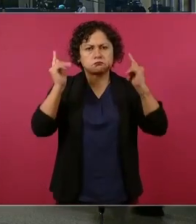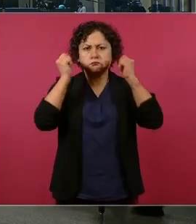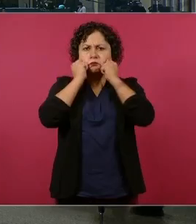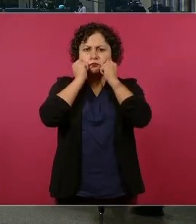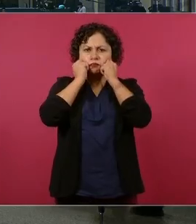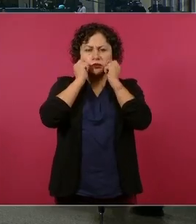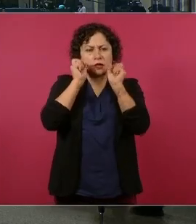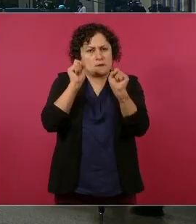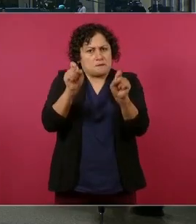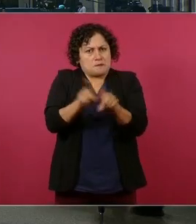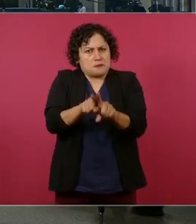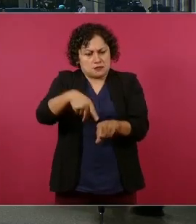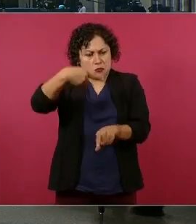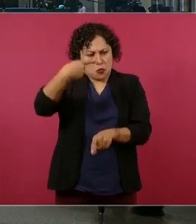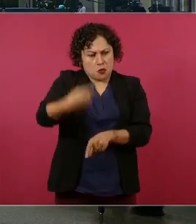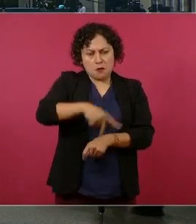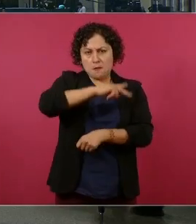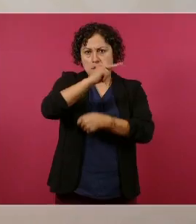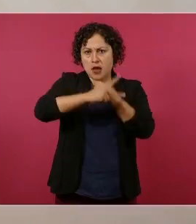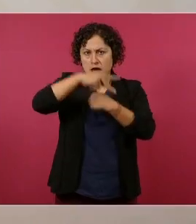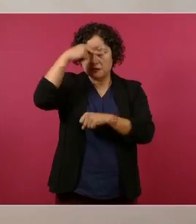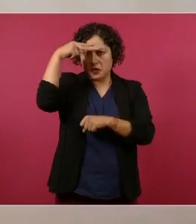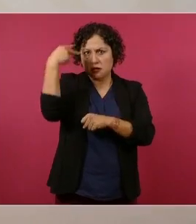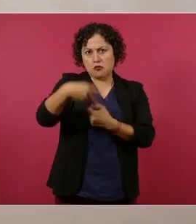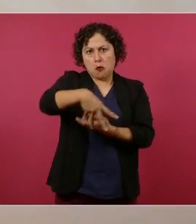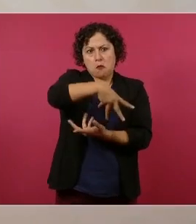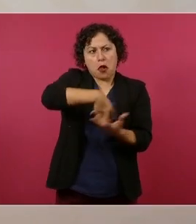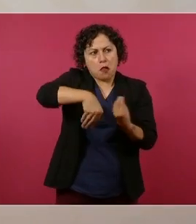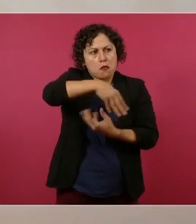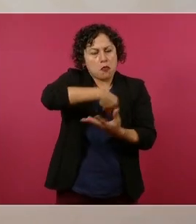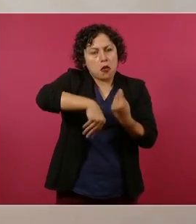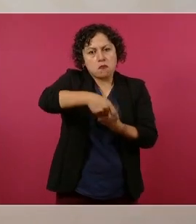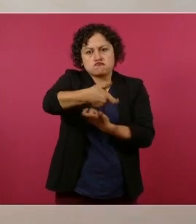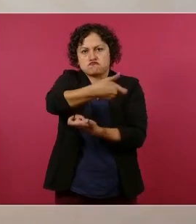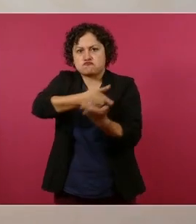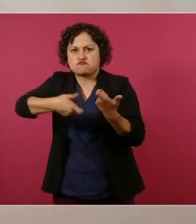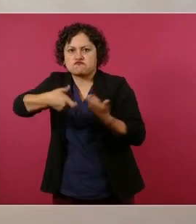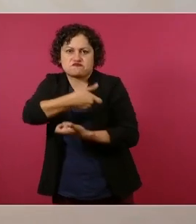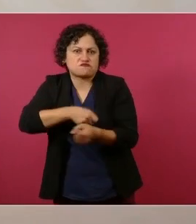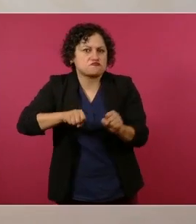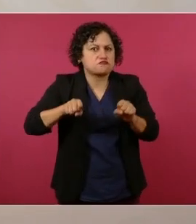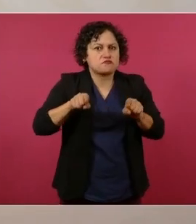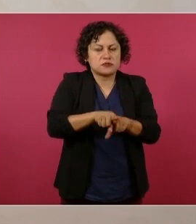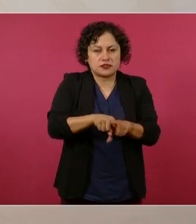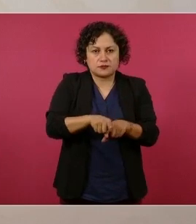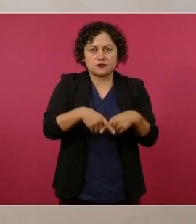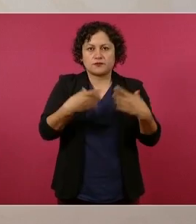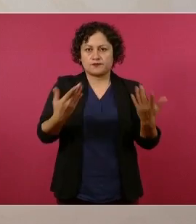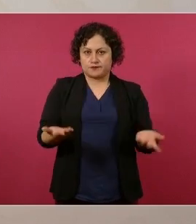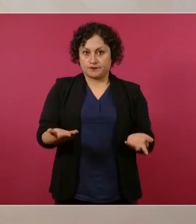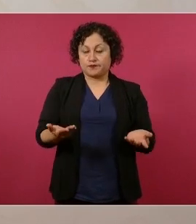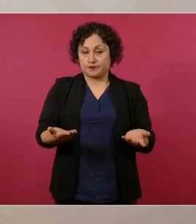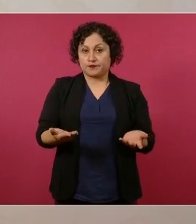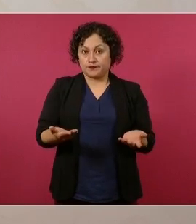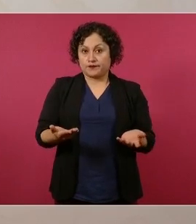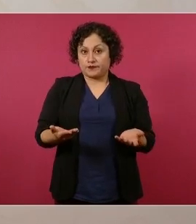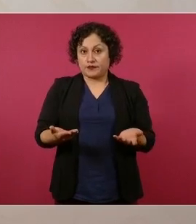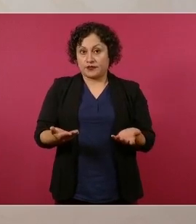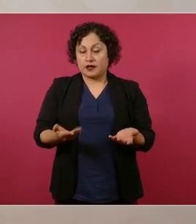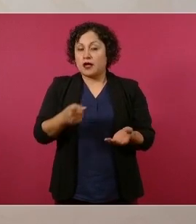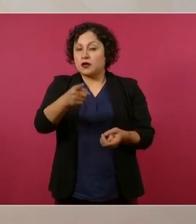de conformidad con el Producto Interno Bruto, es menor al incremento de